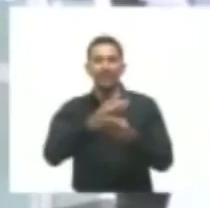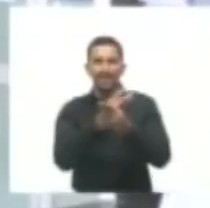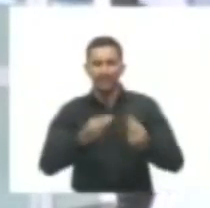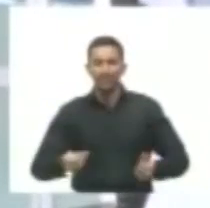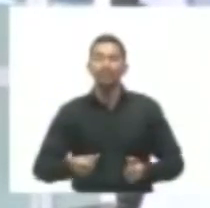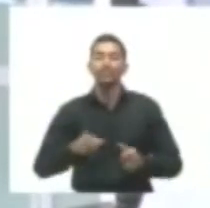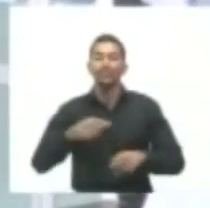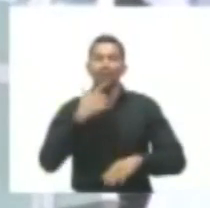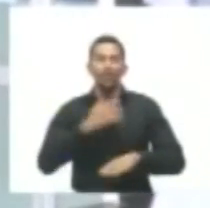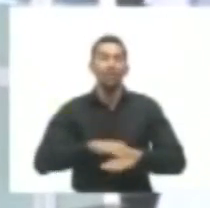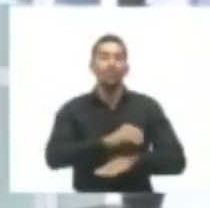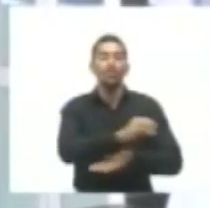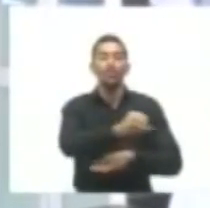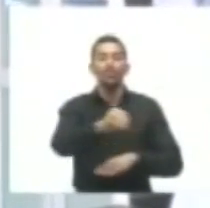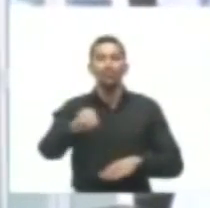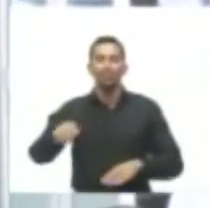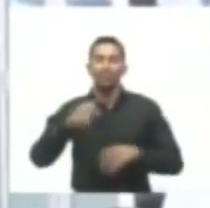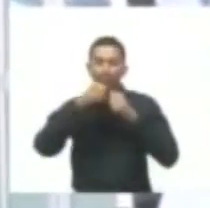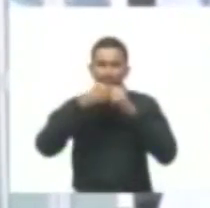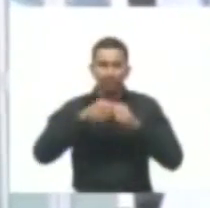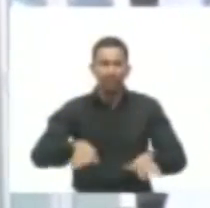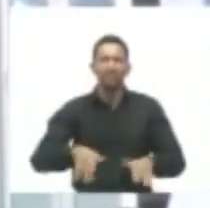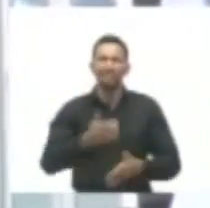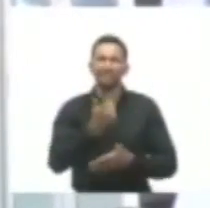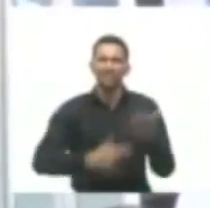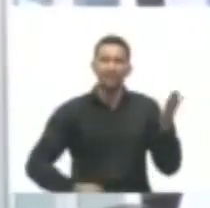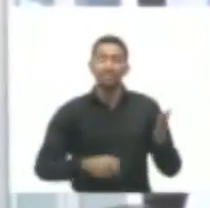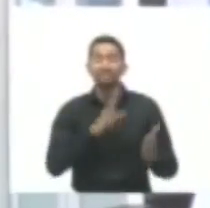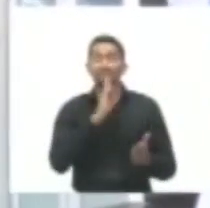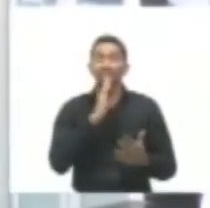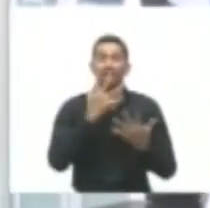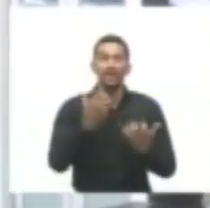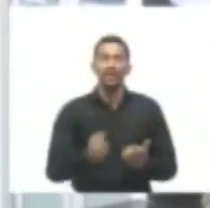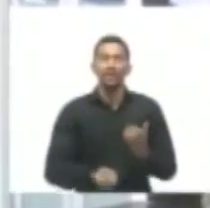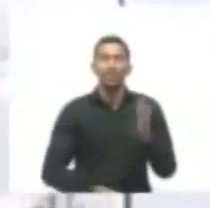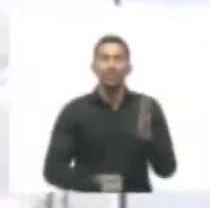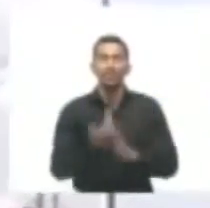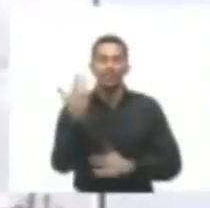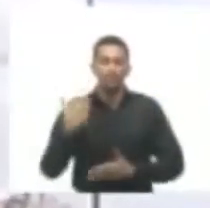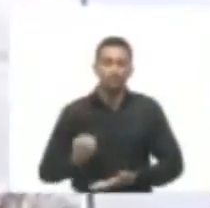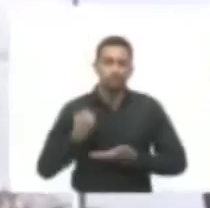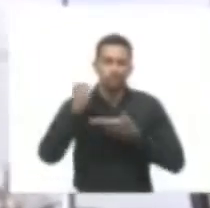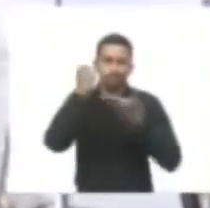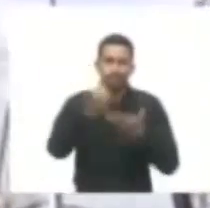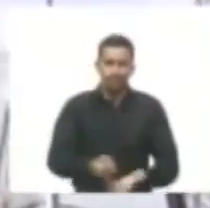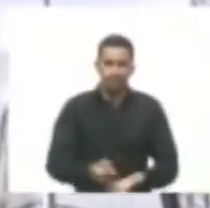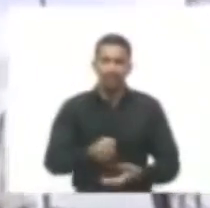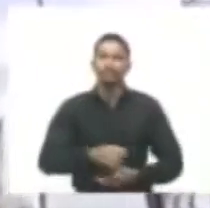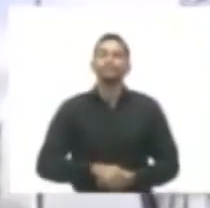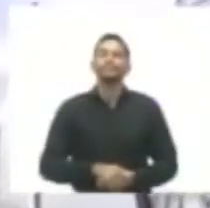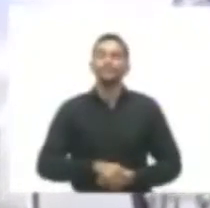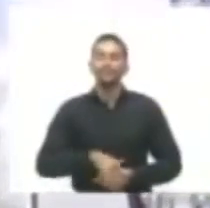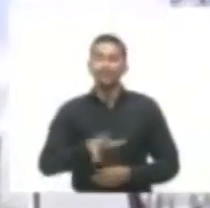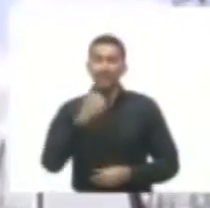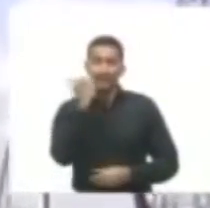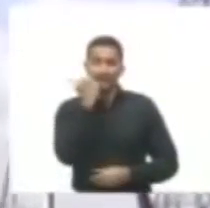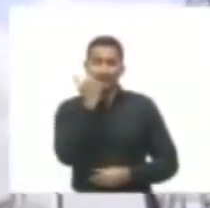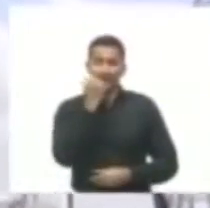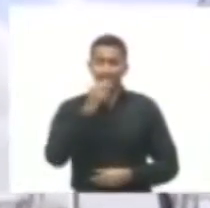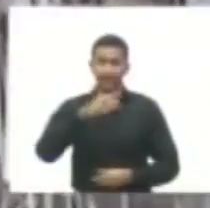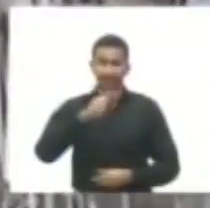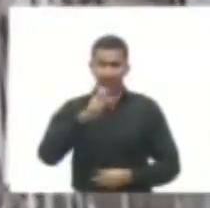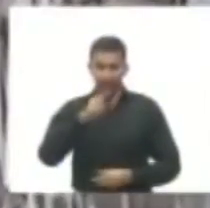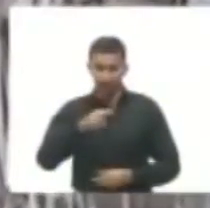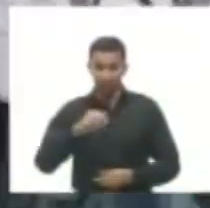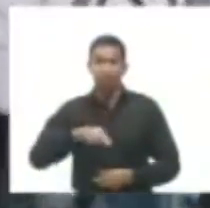una convocatoria pública, a un nuevo o nuevos inversionistas. Según Gas Natural Fenosa, el monto de Electricaribe es